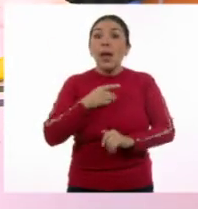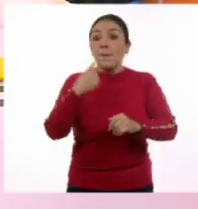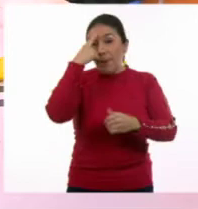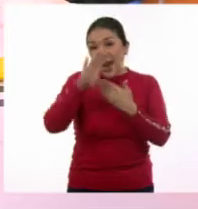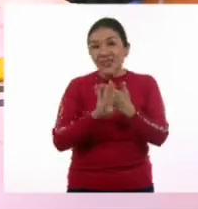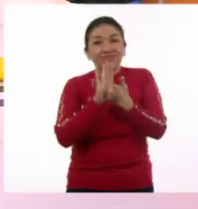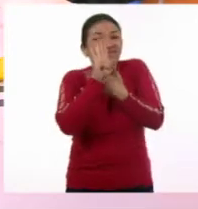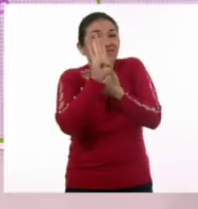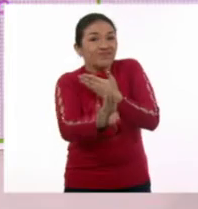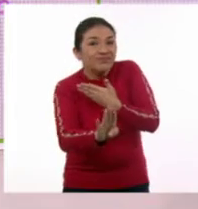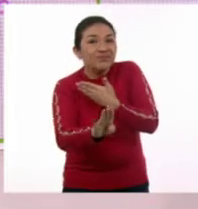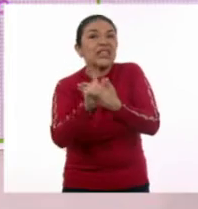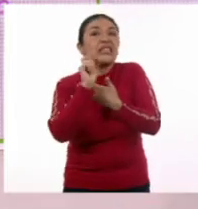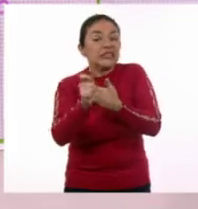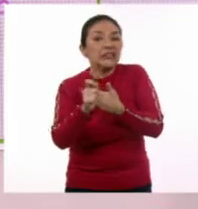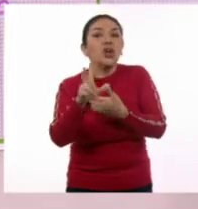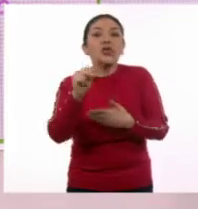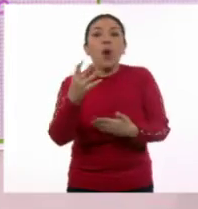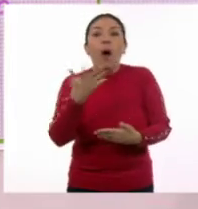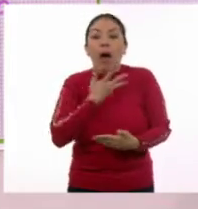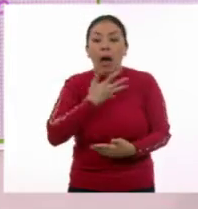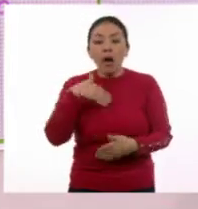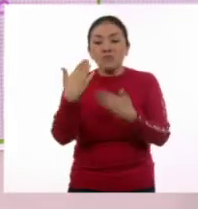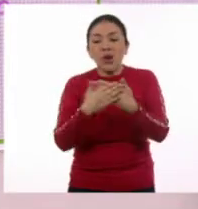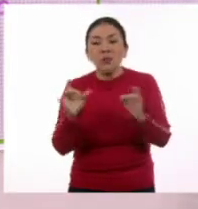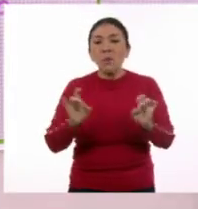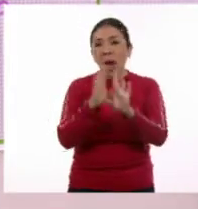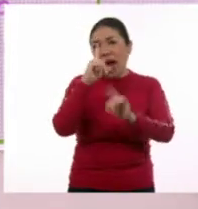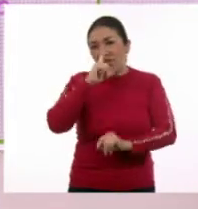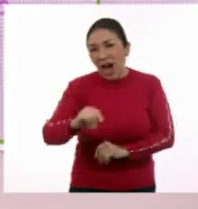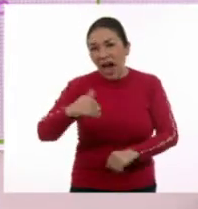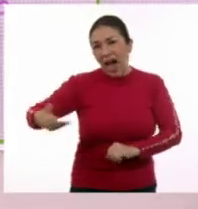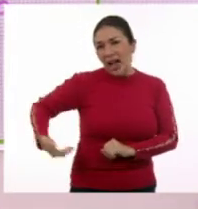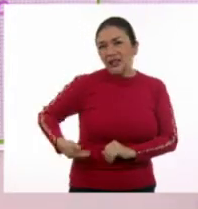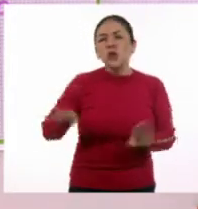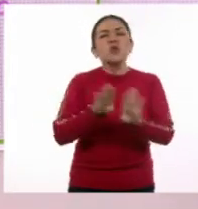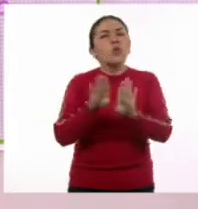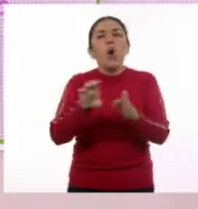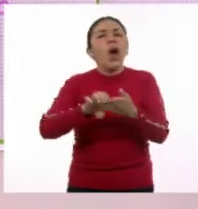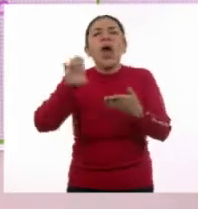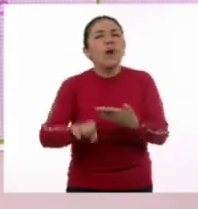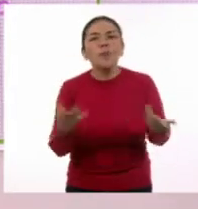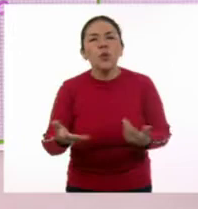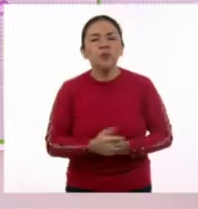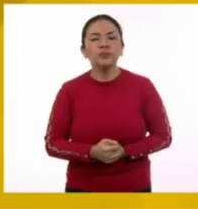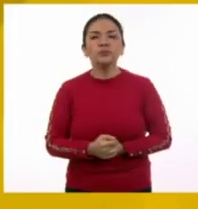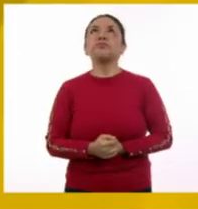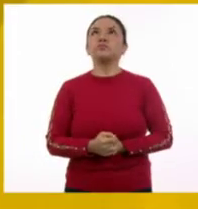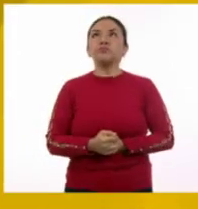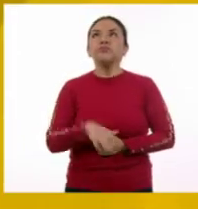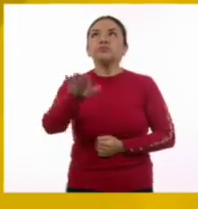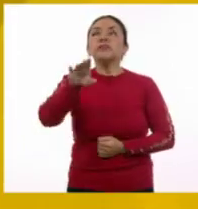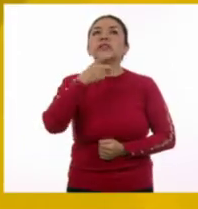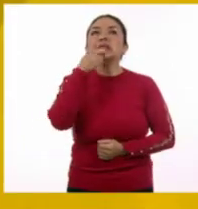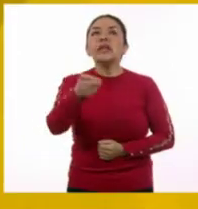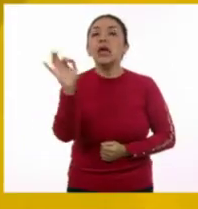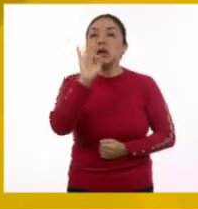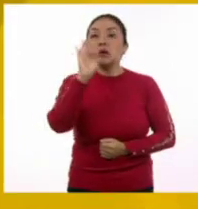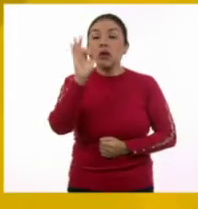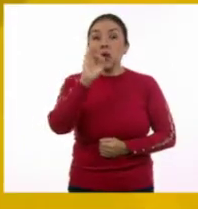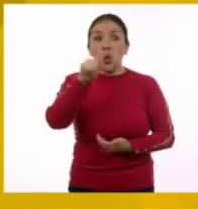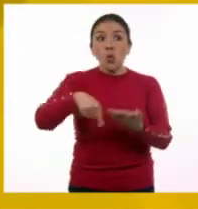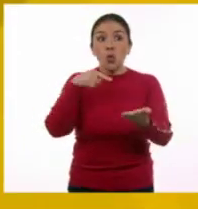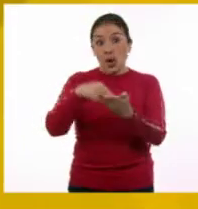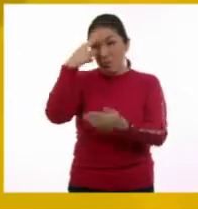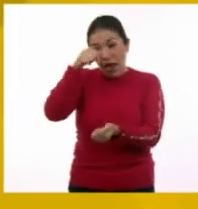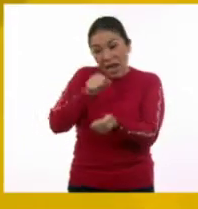prevenir que no tengamos ningún accidente como por ejemplo cual quedamos que por ejemplo en el lugar de